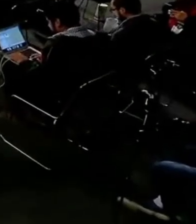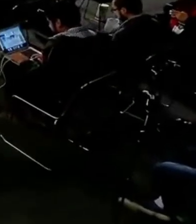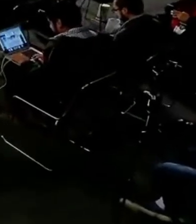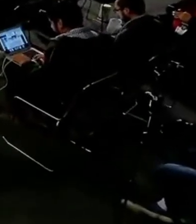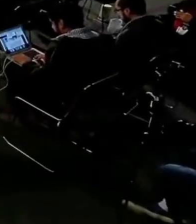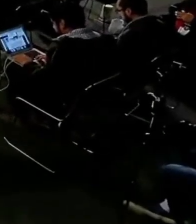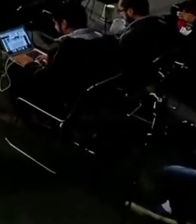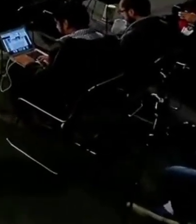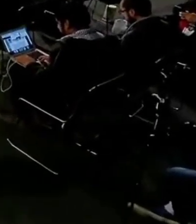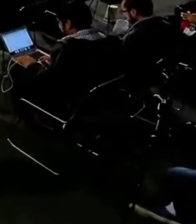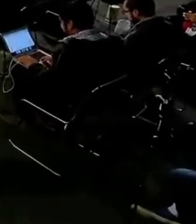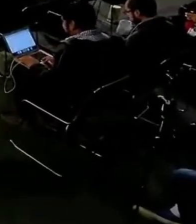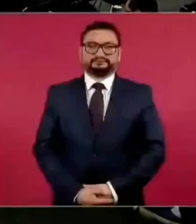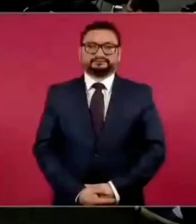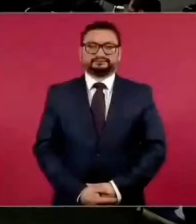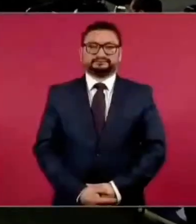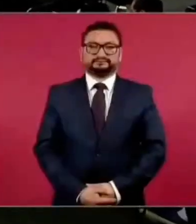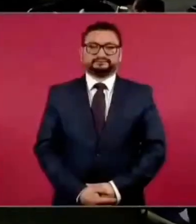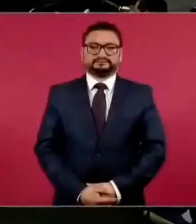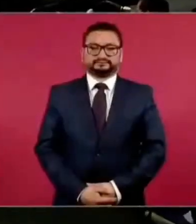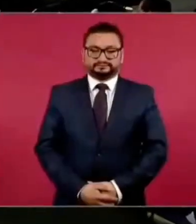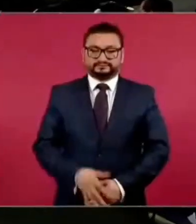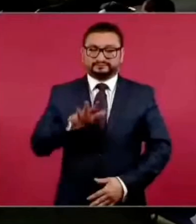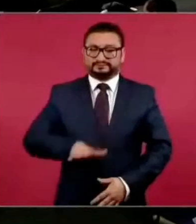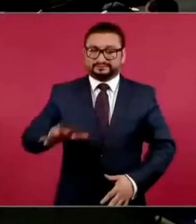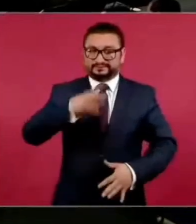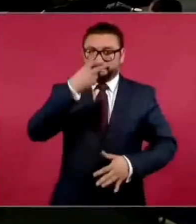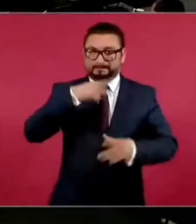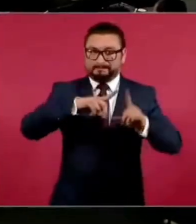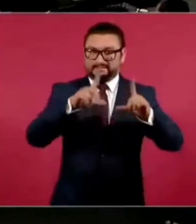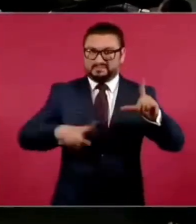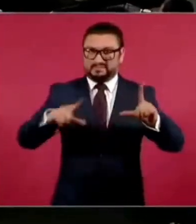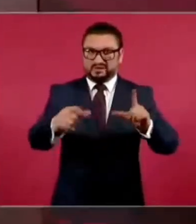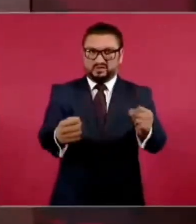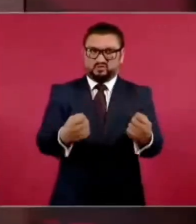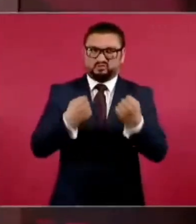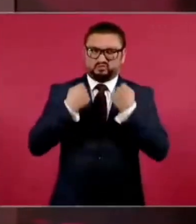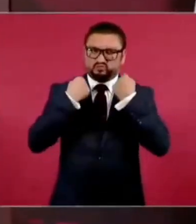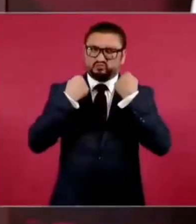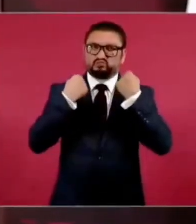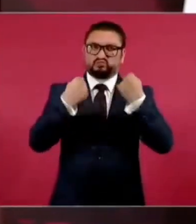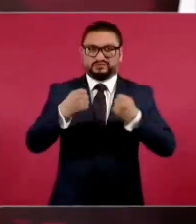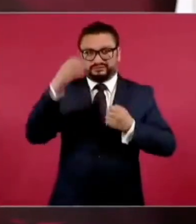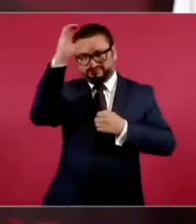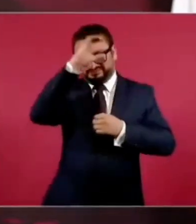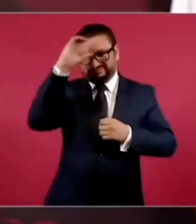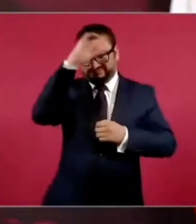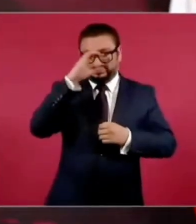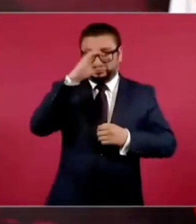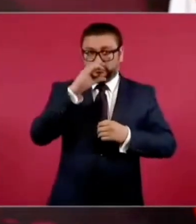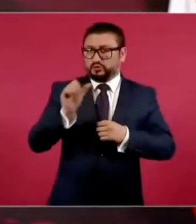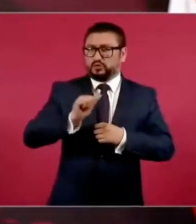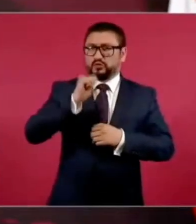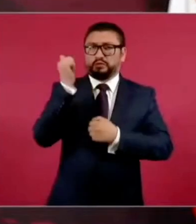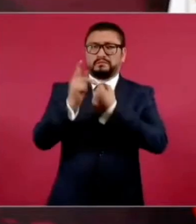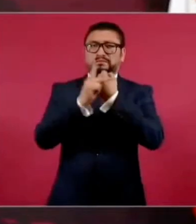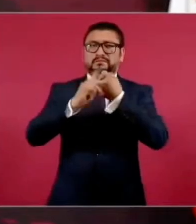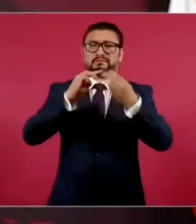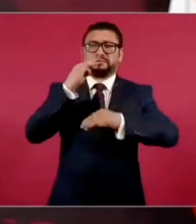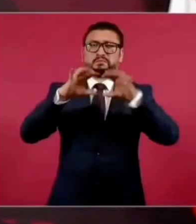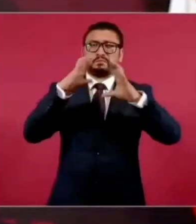formar parte de un país que es una potencia cultural, como pocos en el mundo.